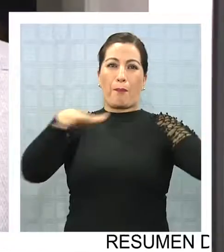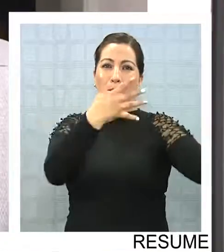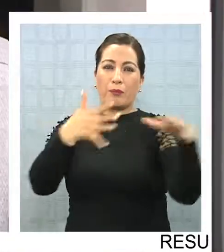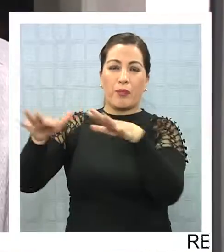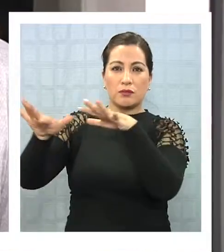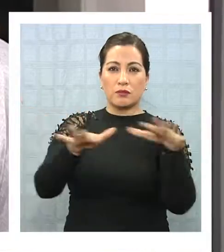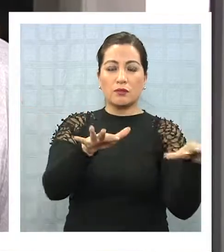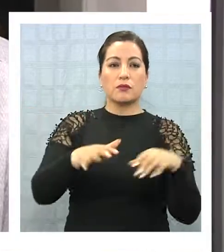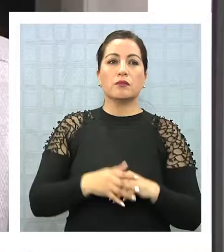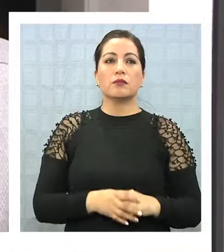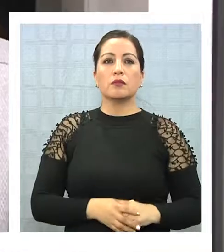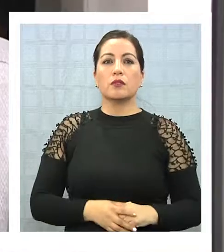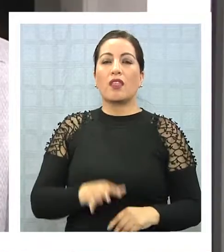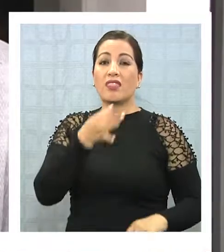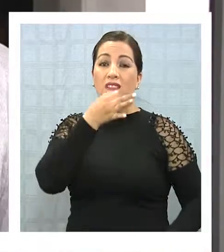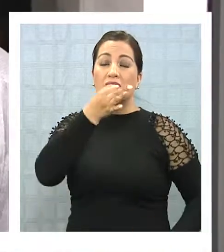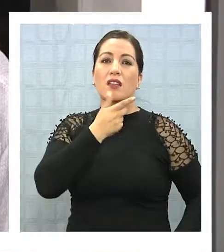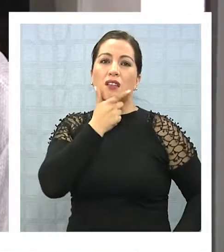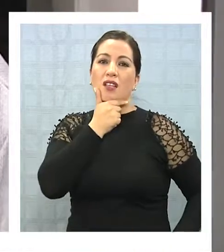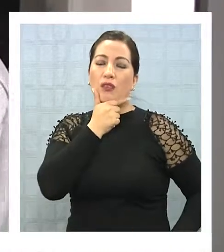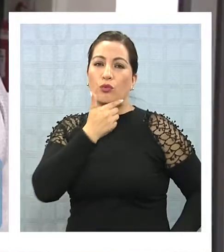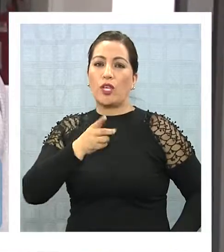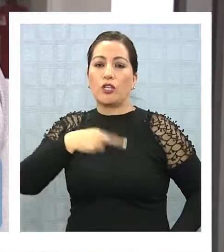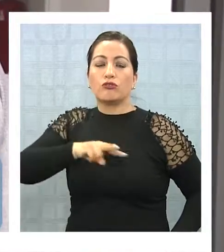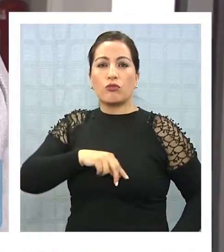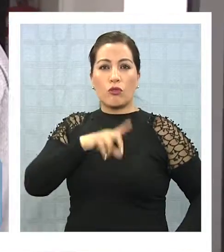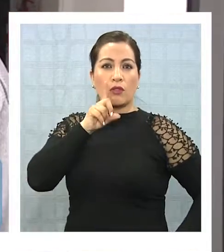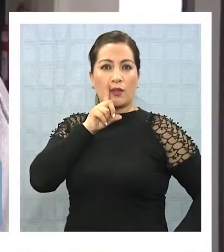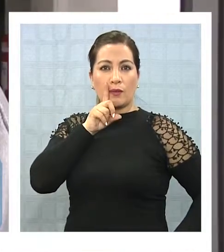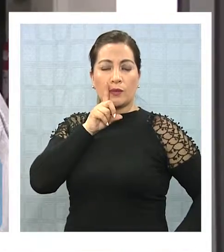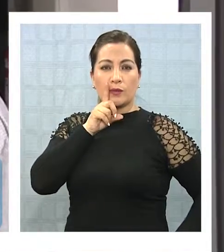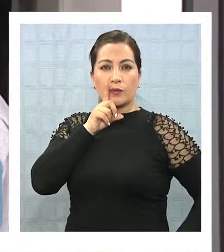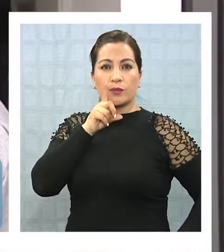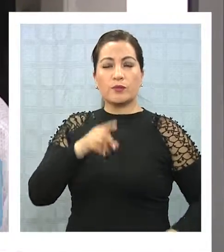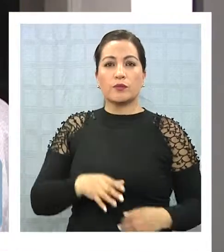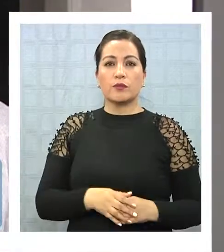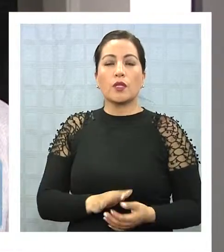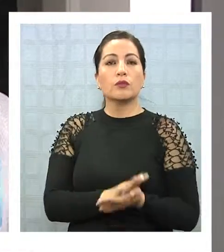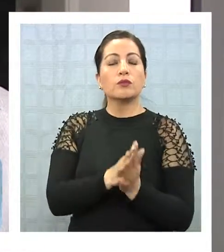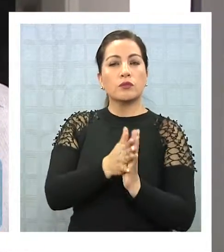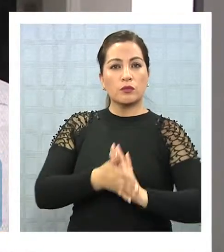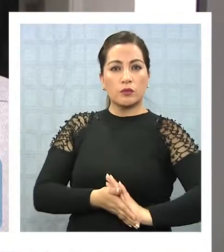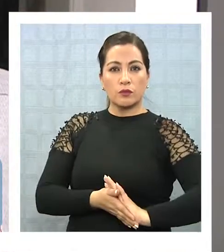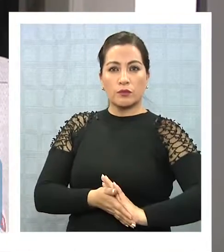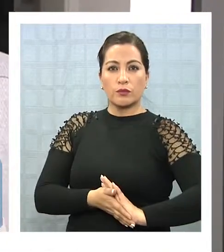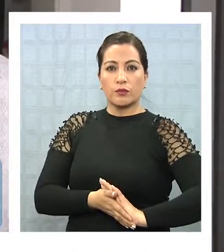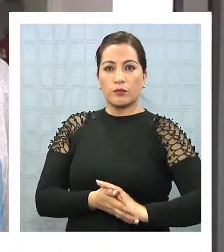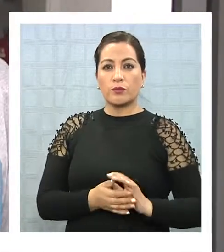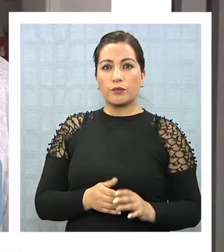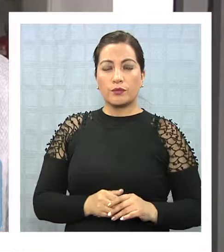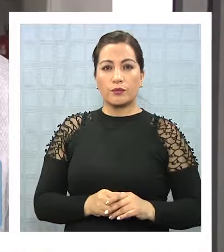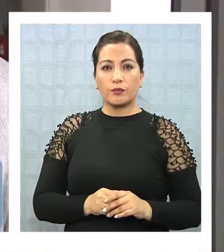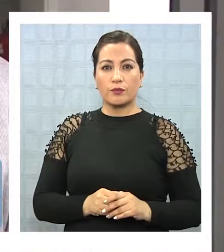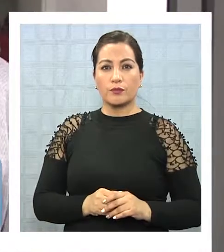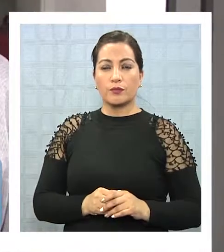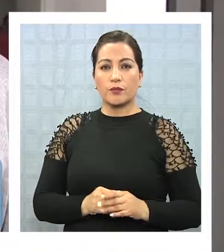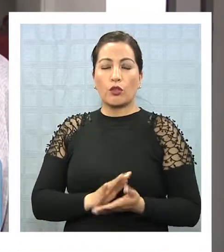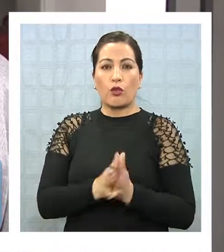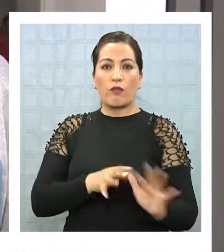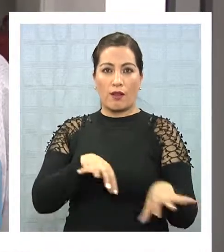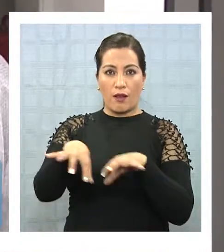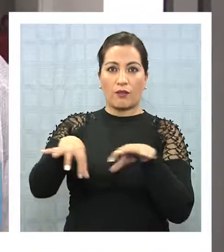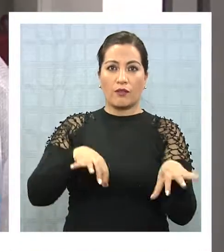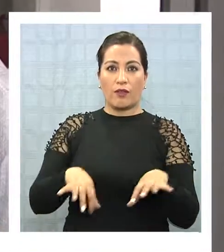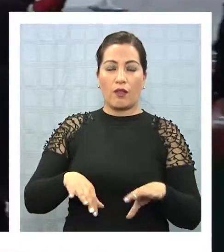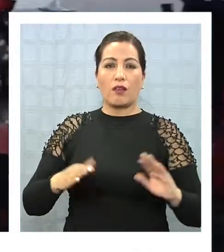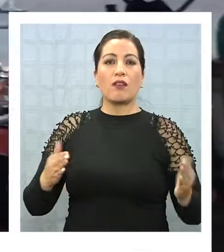marejadas. Mostrarles las inquietudes que tiene el sector, mostrarles todo lo que la